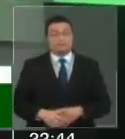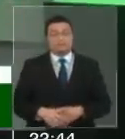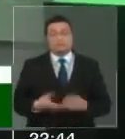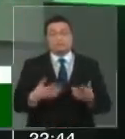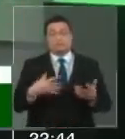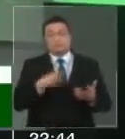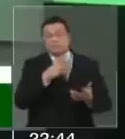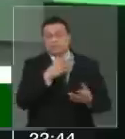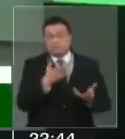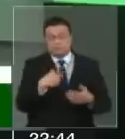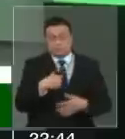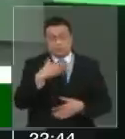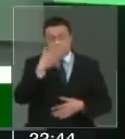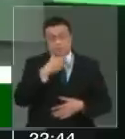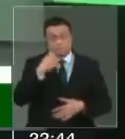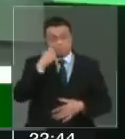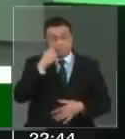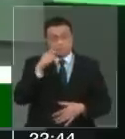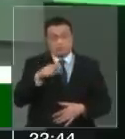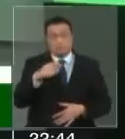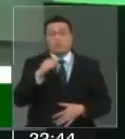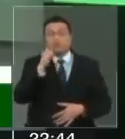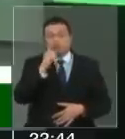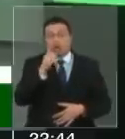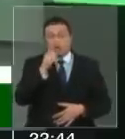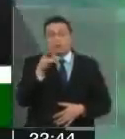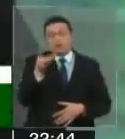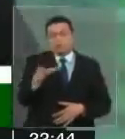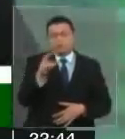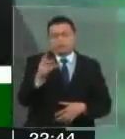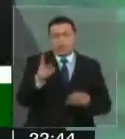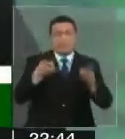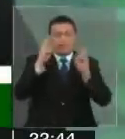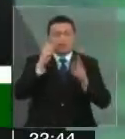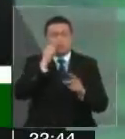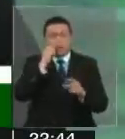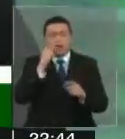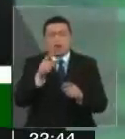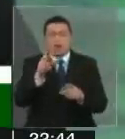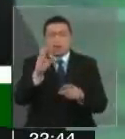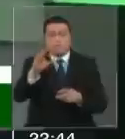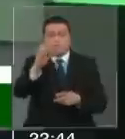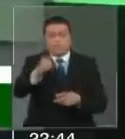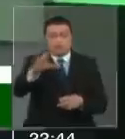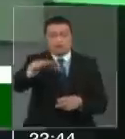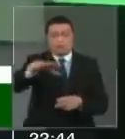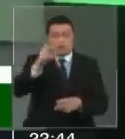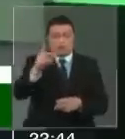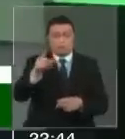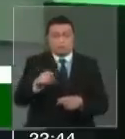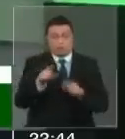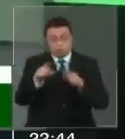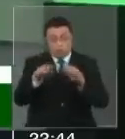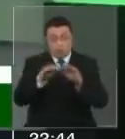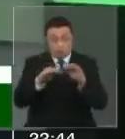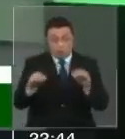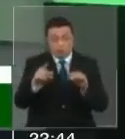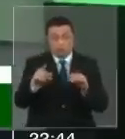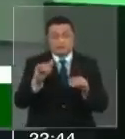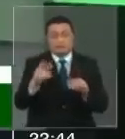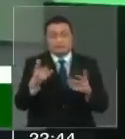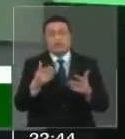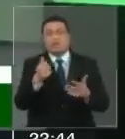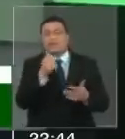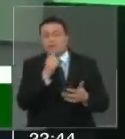No sé, en lo personal yo creo que se violan todos los días los derechos humanos de las personas en situación de discapacidad. Me gustaría saber si tú compartes eso y en qué sientes que